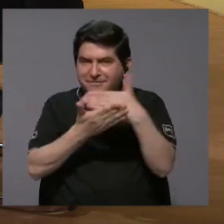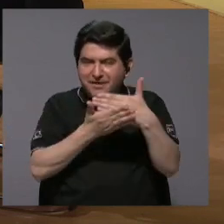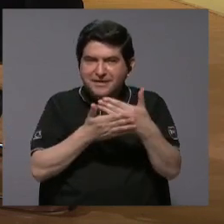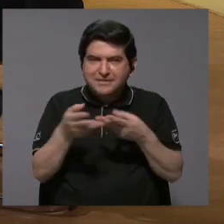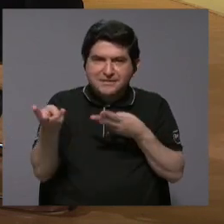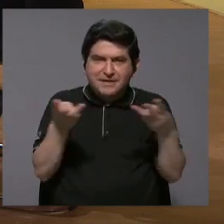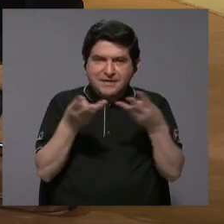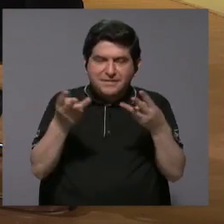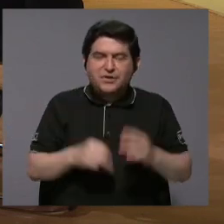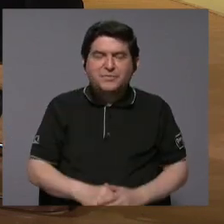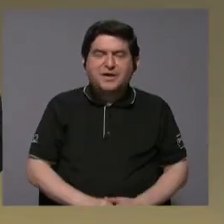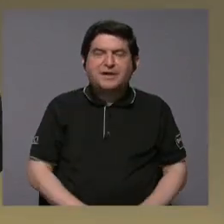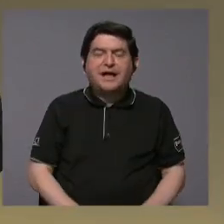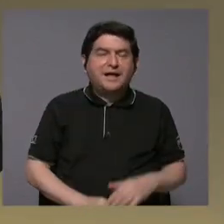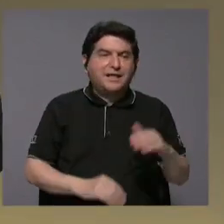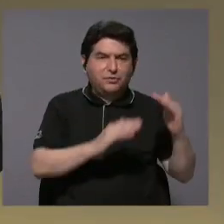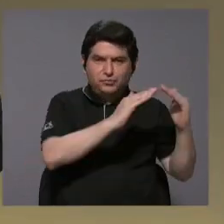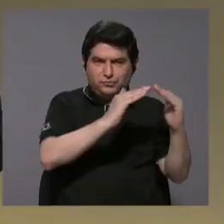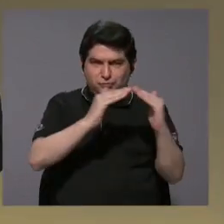mercados inmobiliarios,